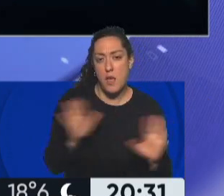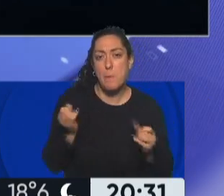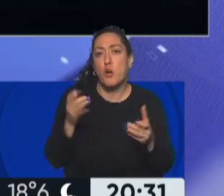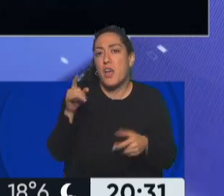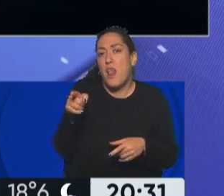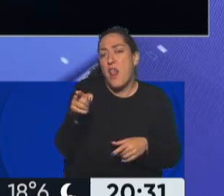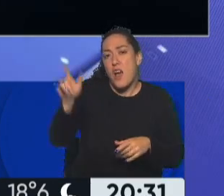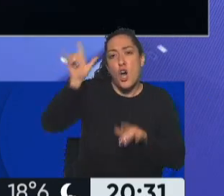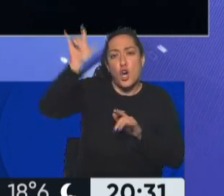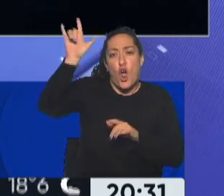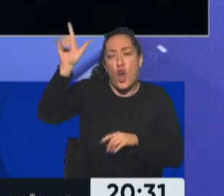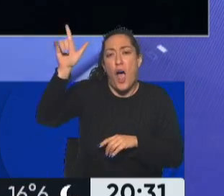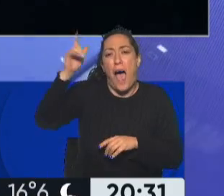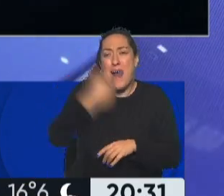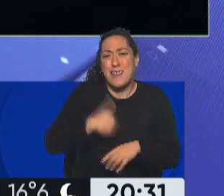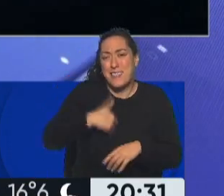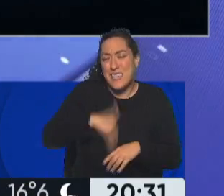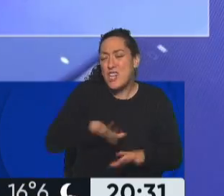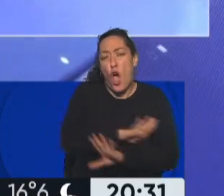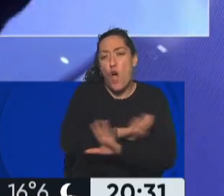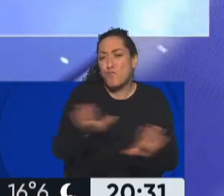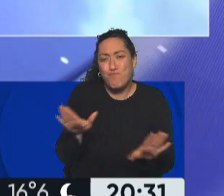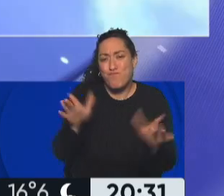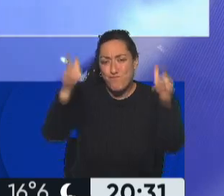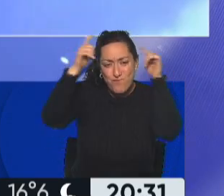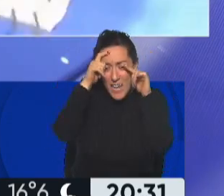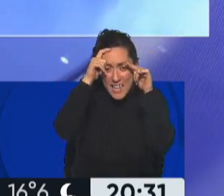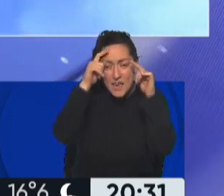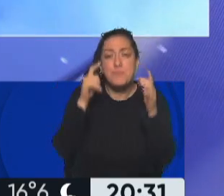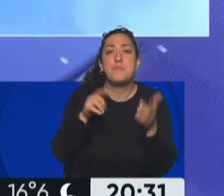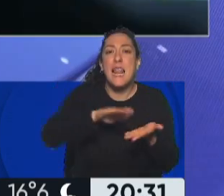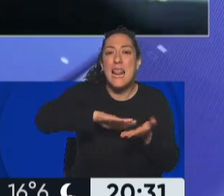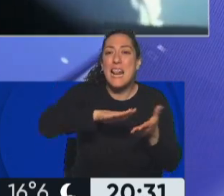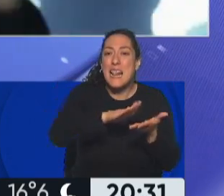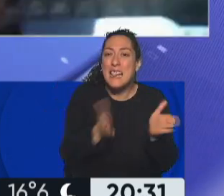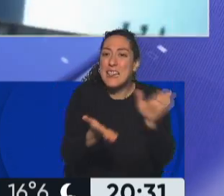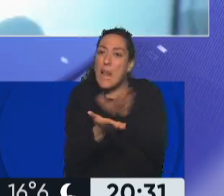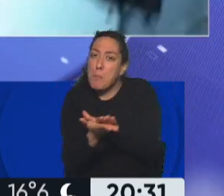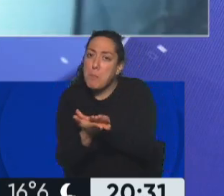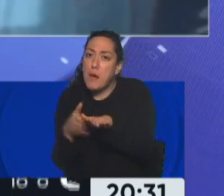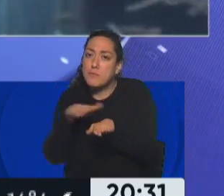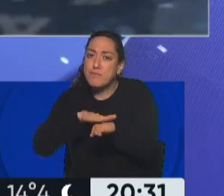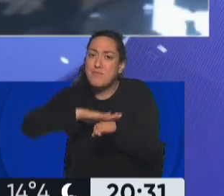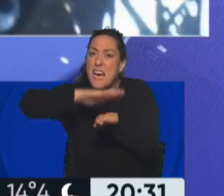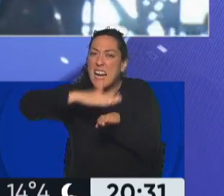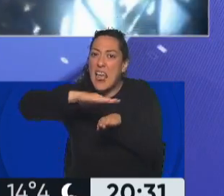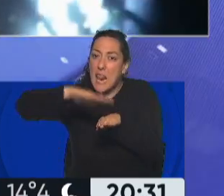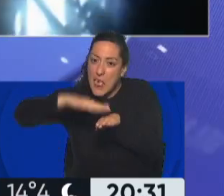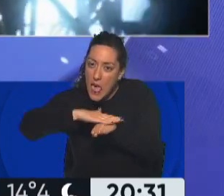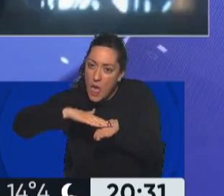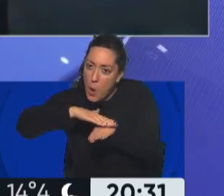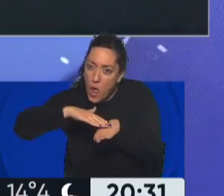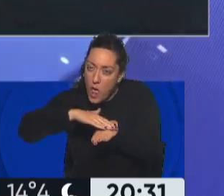rock argentino, del rock nacional. Bueno, tiene un arte de tapa con relieve y es un disco que es único porque